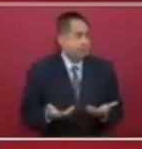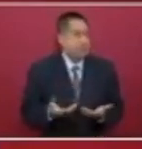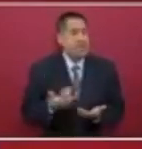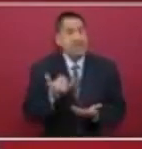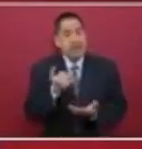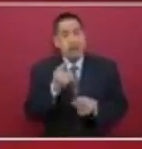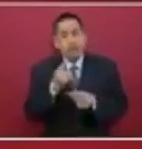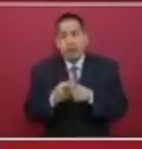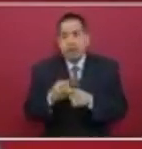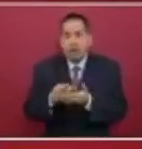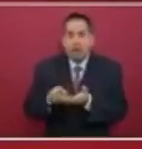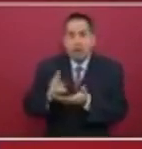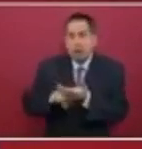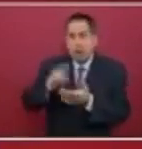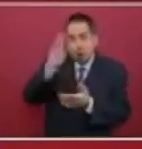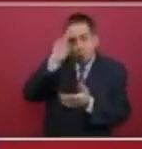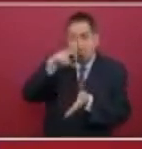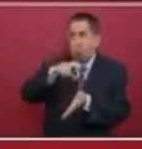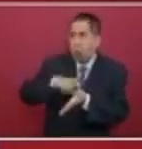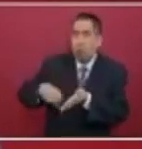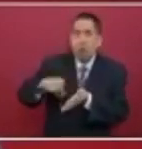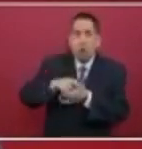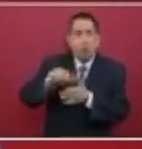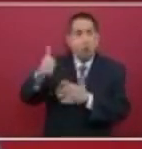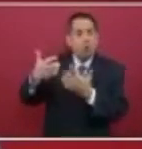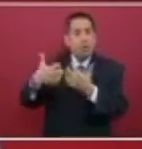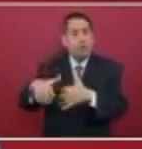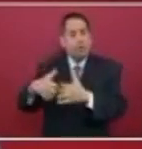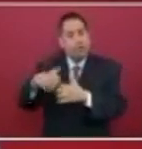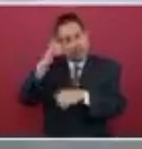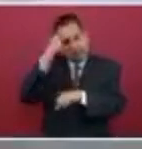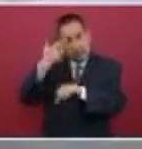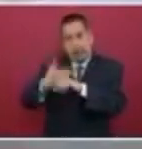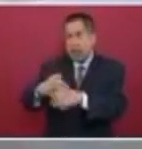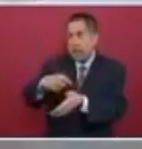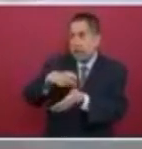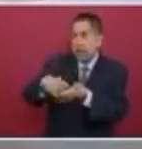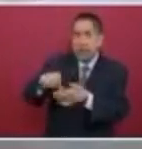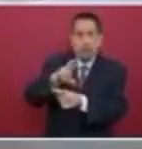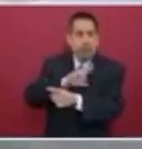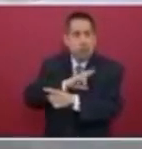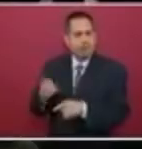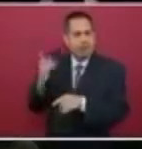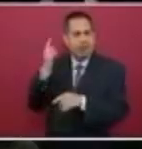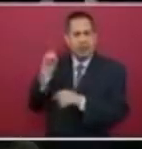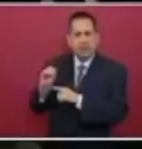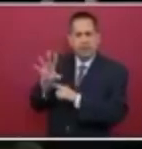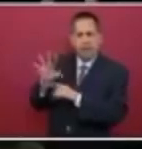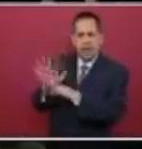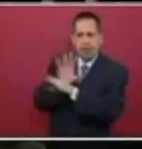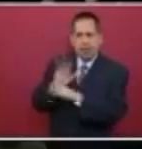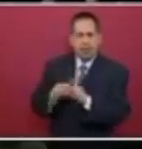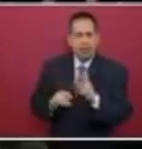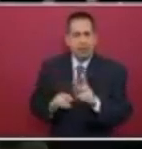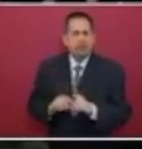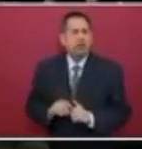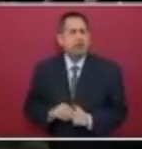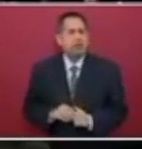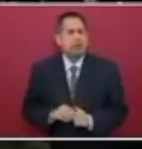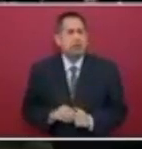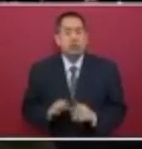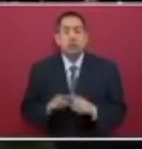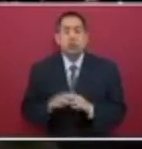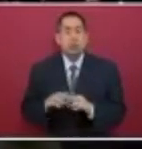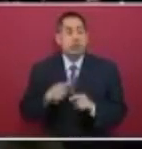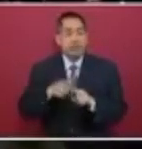tendríamos que seguir comprando la energía a las empresas particulares. La consulta se va a llevar a cabo en todos